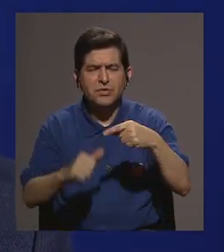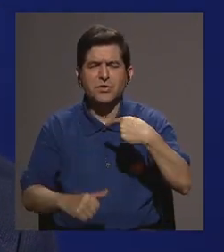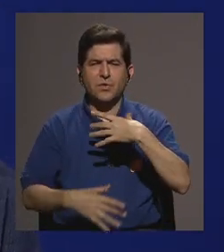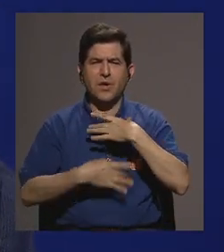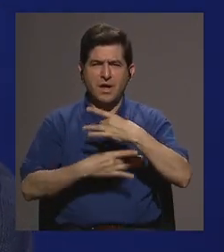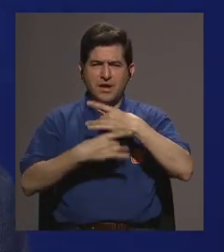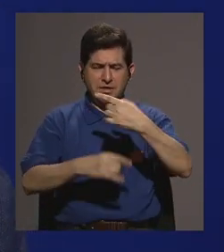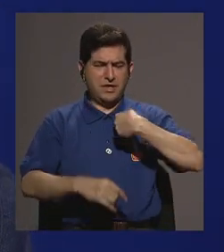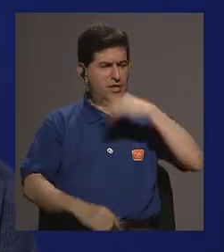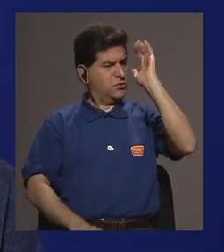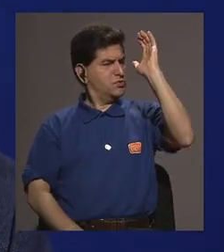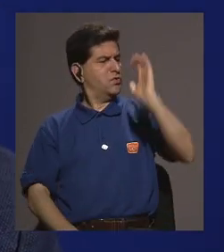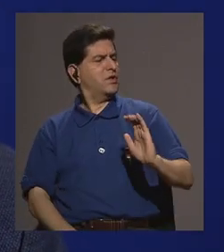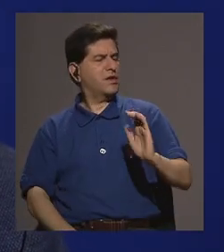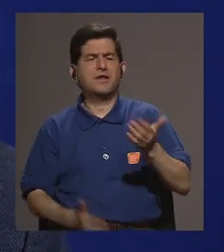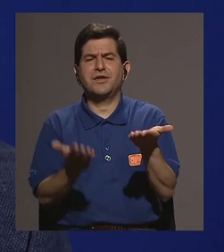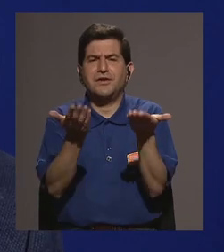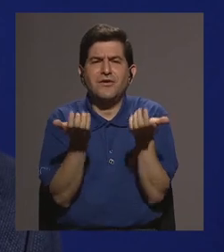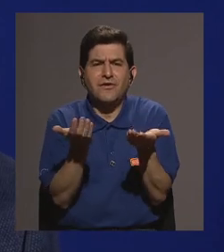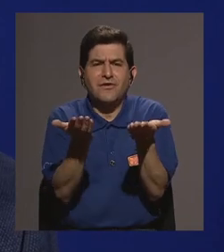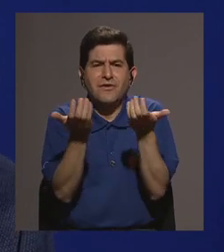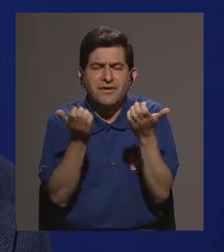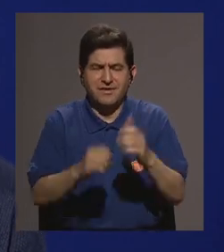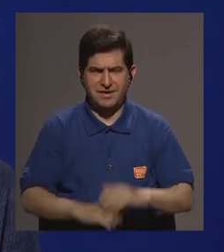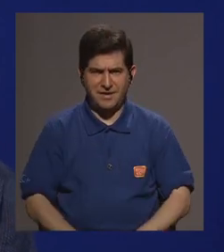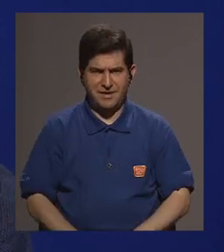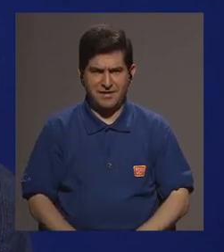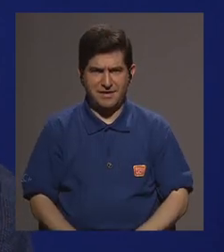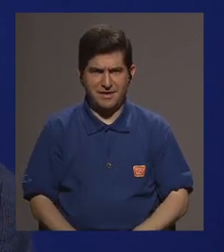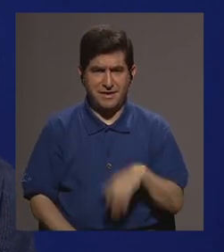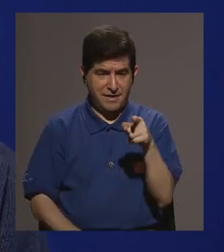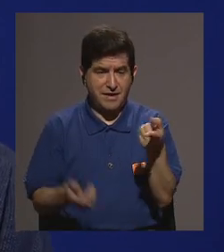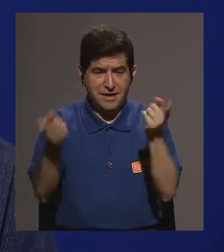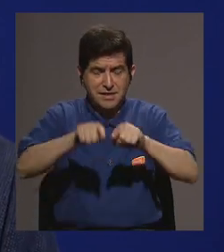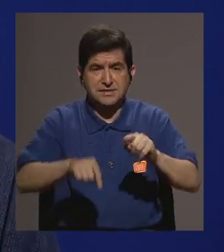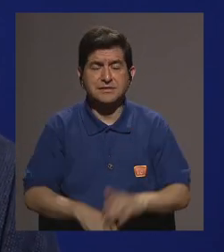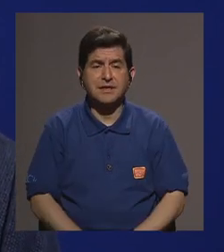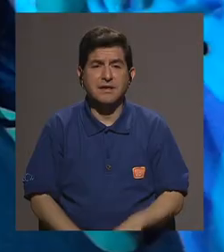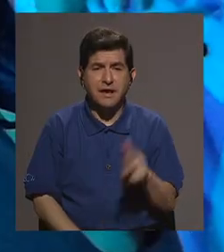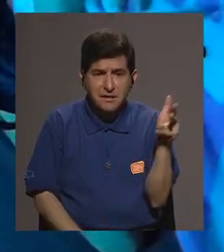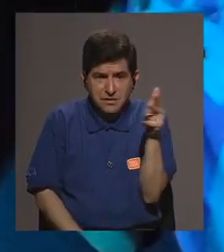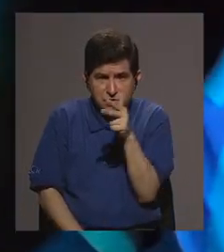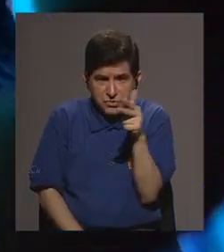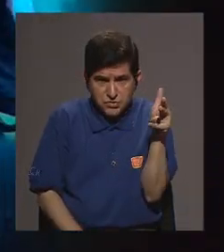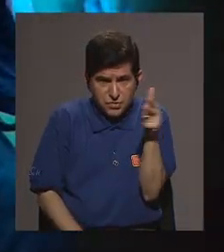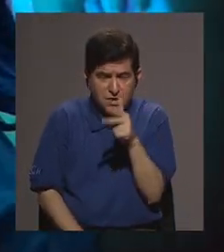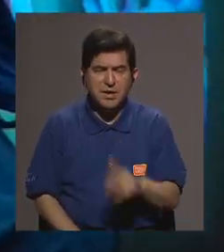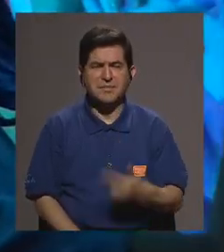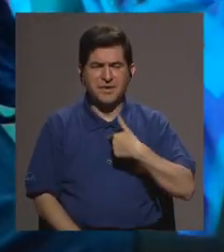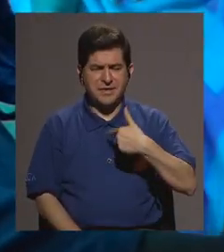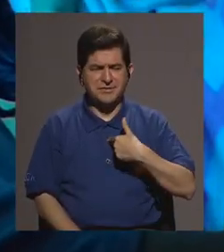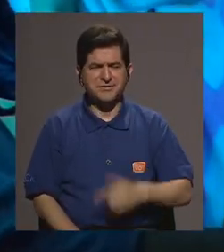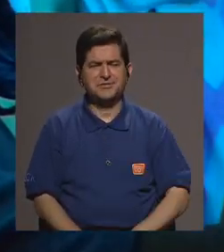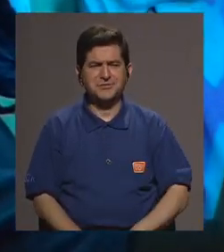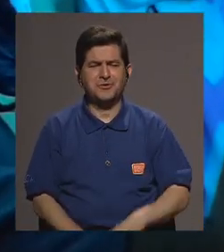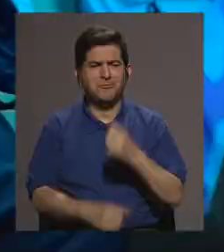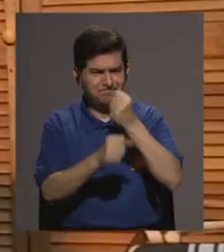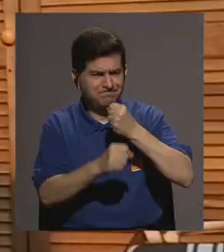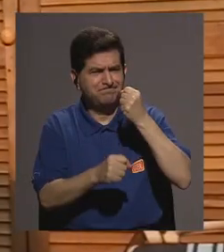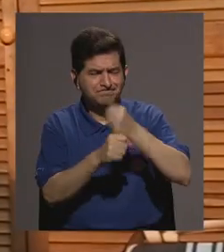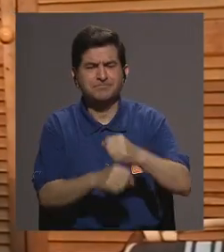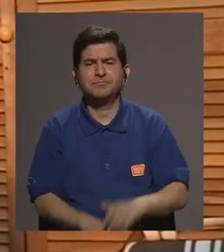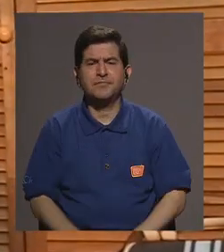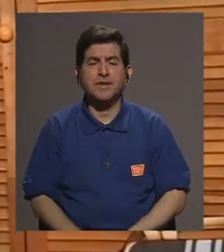pasión que yo desde muy niño yo quise me llamó mucho la atención las cámaras quise dedicarme a esto